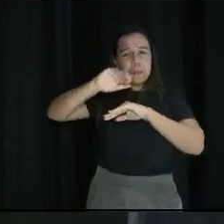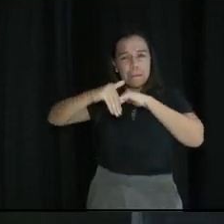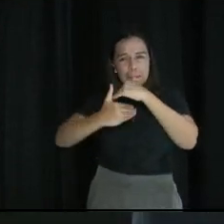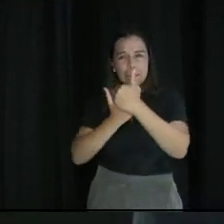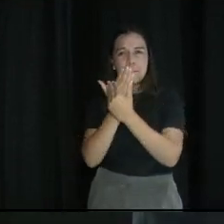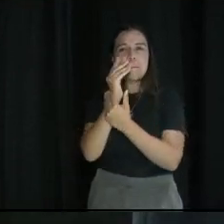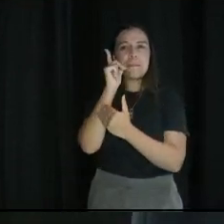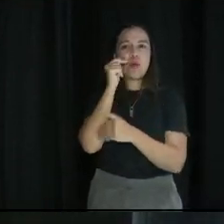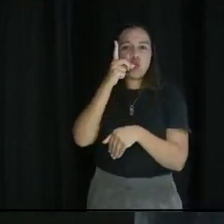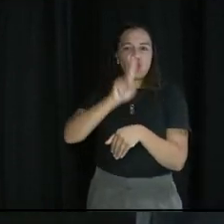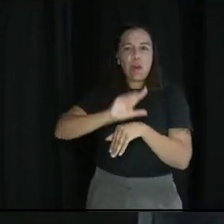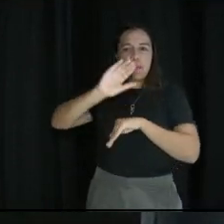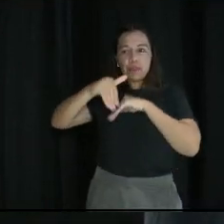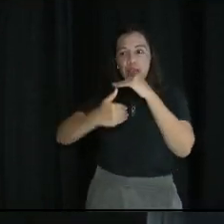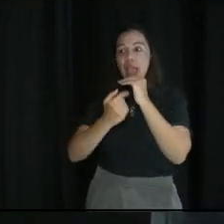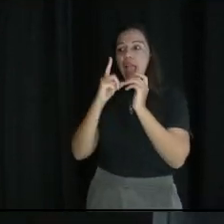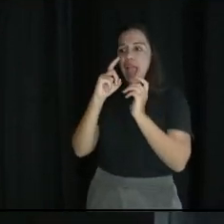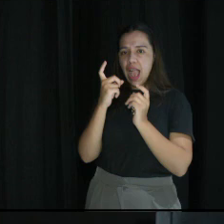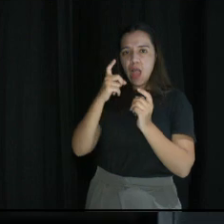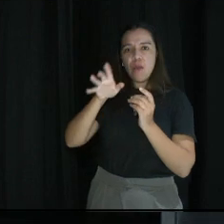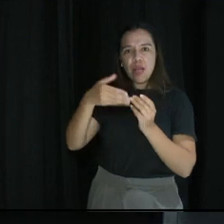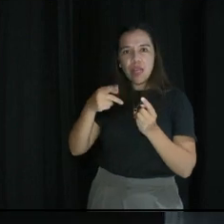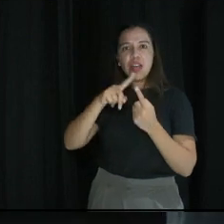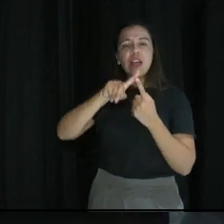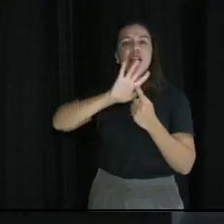de haber probado un poco de bocado